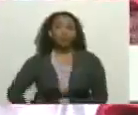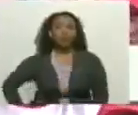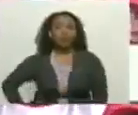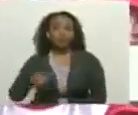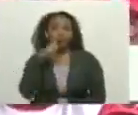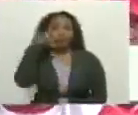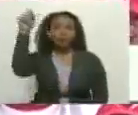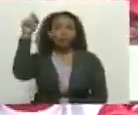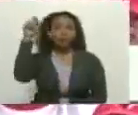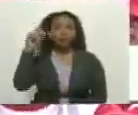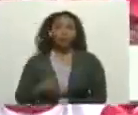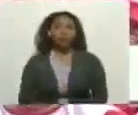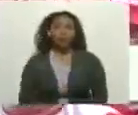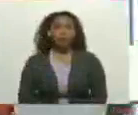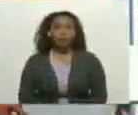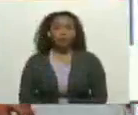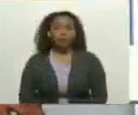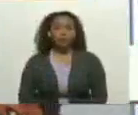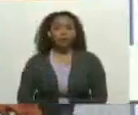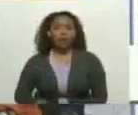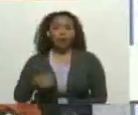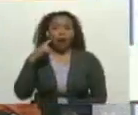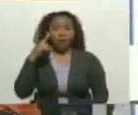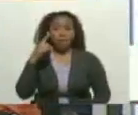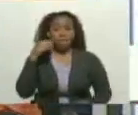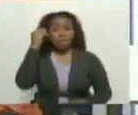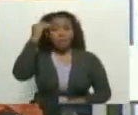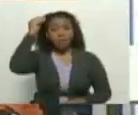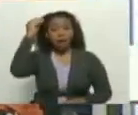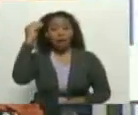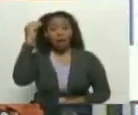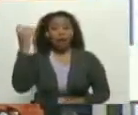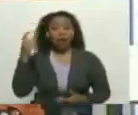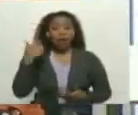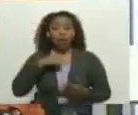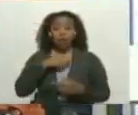a mí, nos pusieron precio a la cabeza de nosotros.